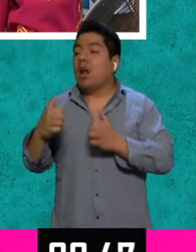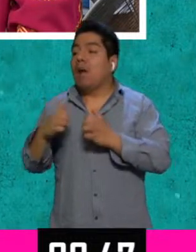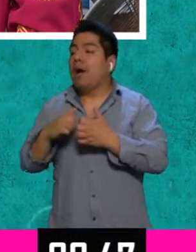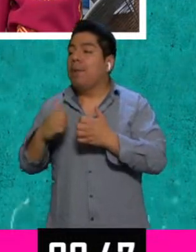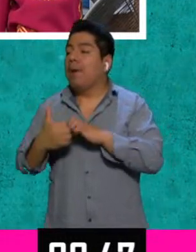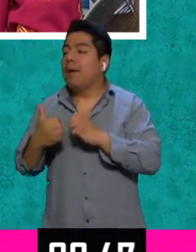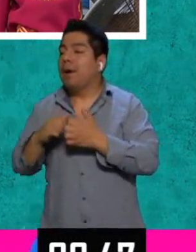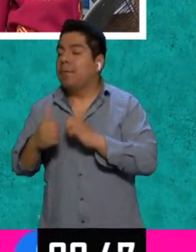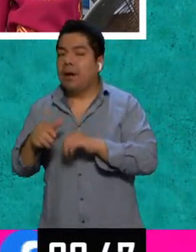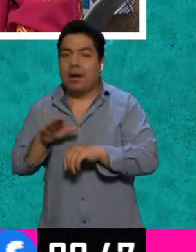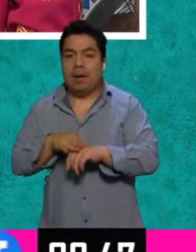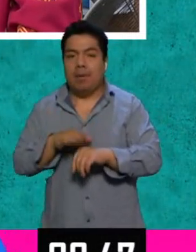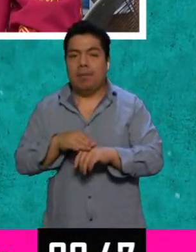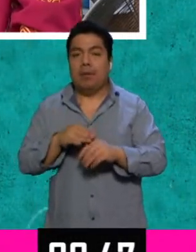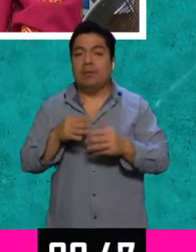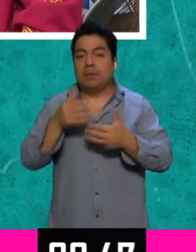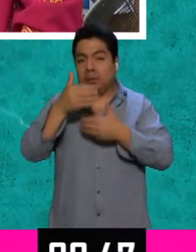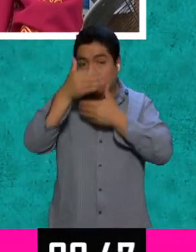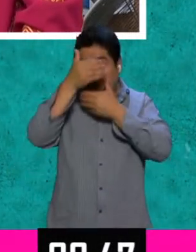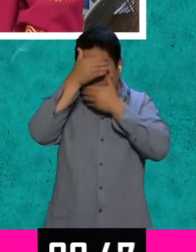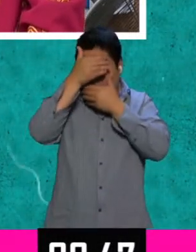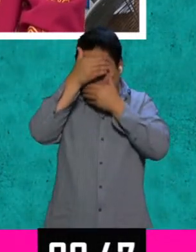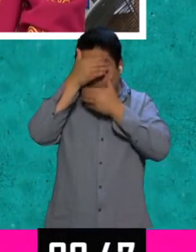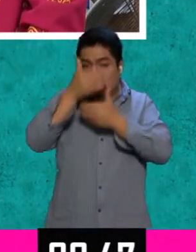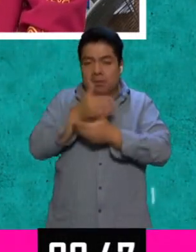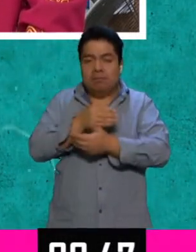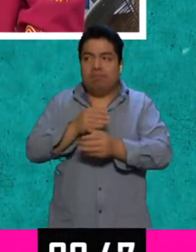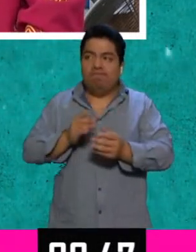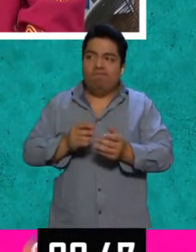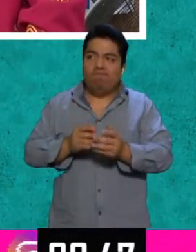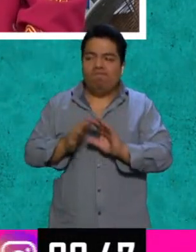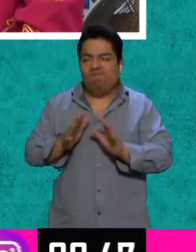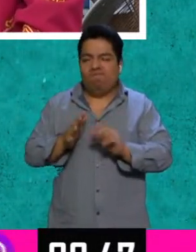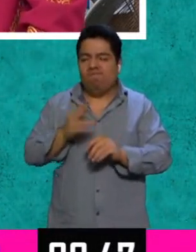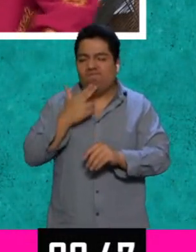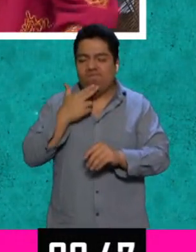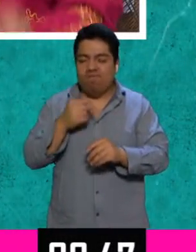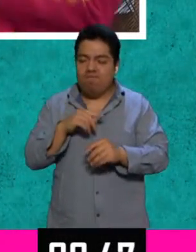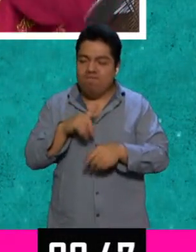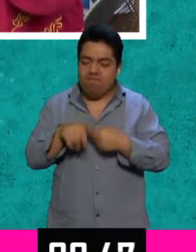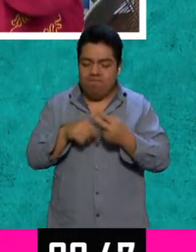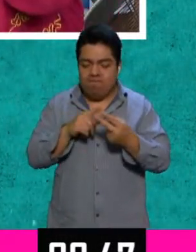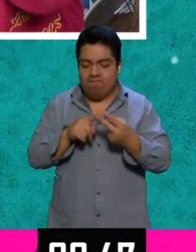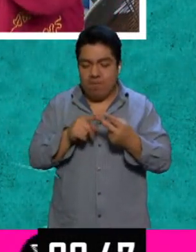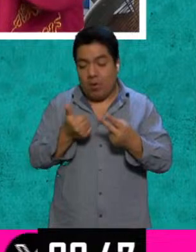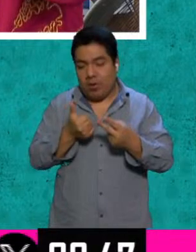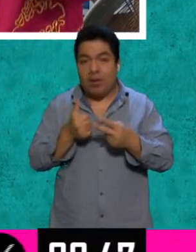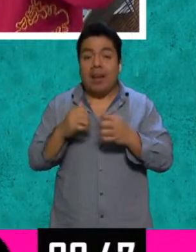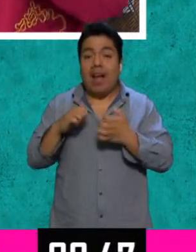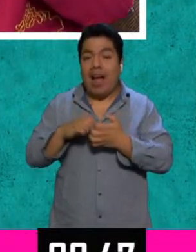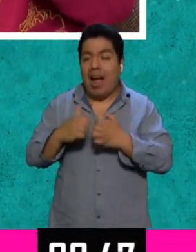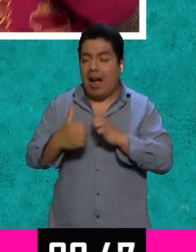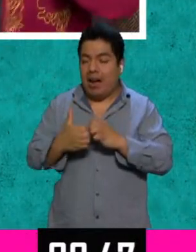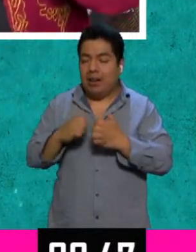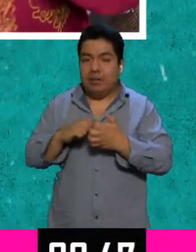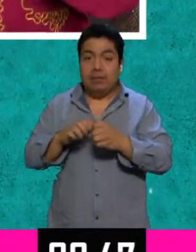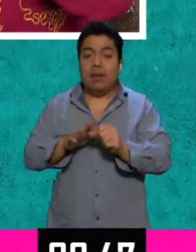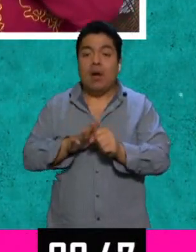bueno, el enemigo del terrorismo ya no funciona tanto, y ahora pues el enemigo que se